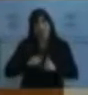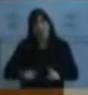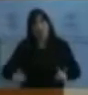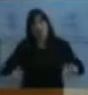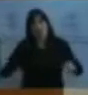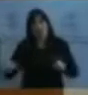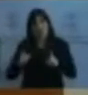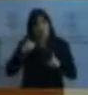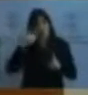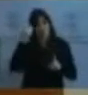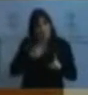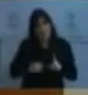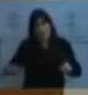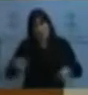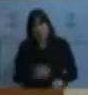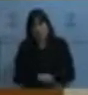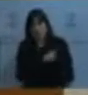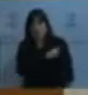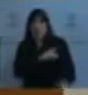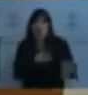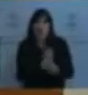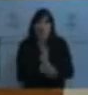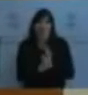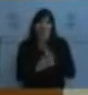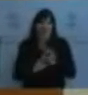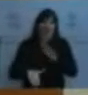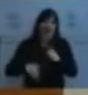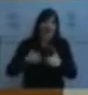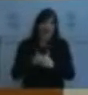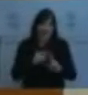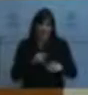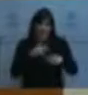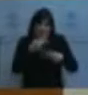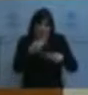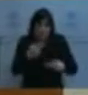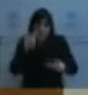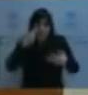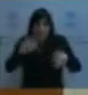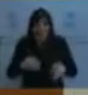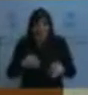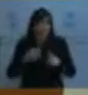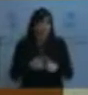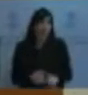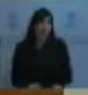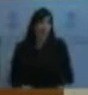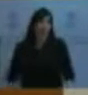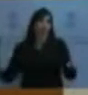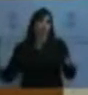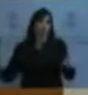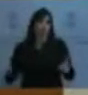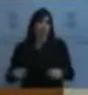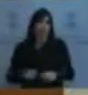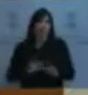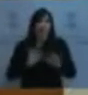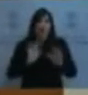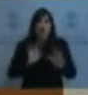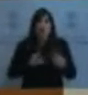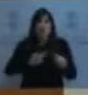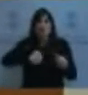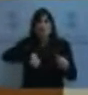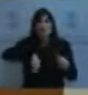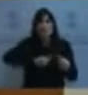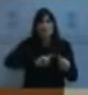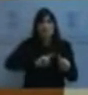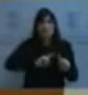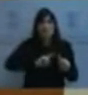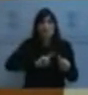dar respuesta a los asturianos. Pero verá, nosotros queremos hacer alguna consideración